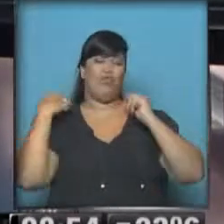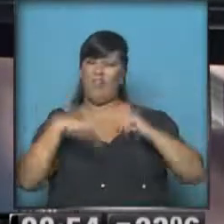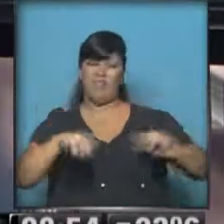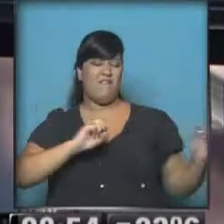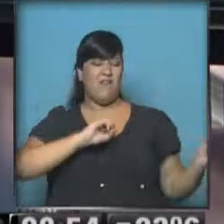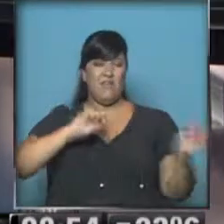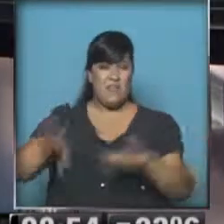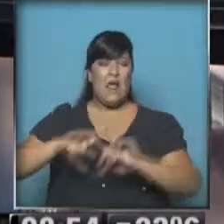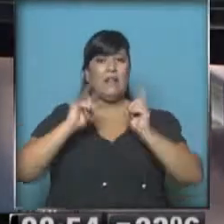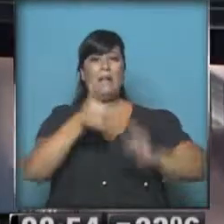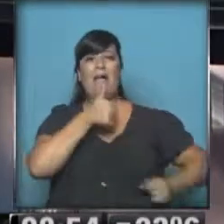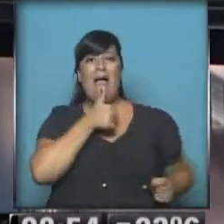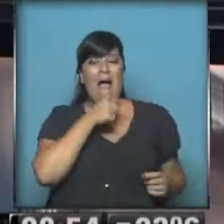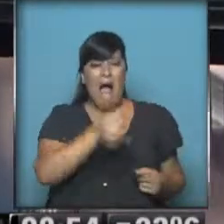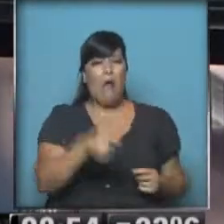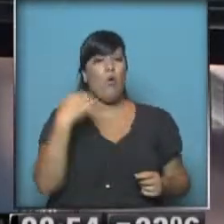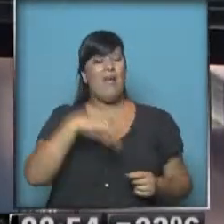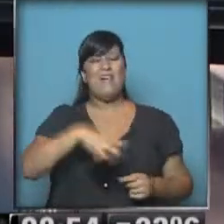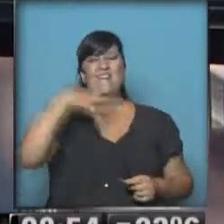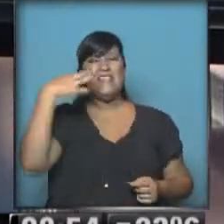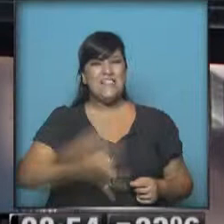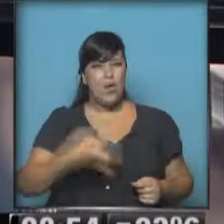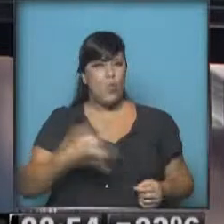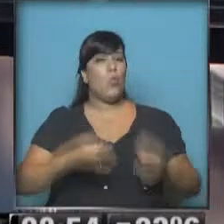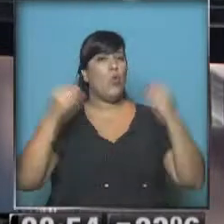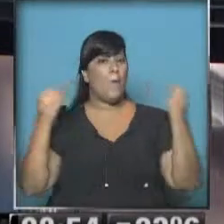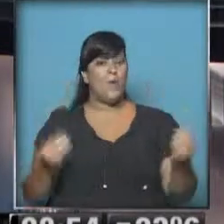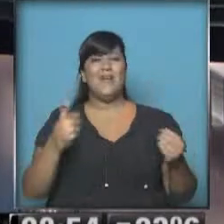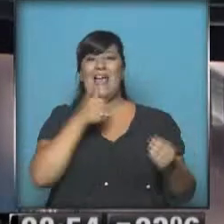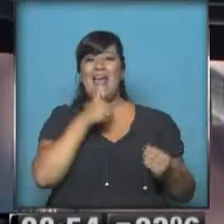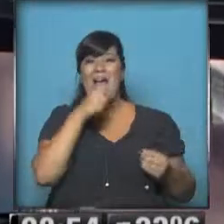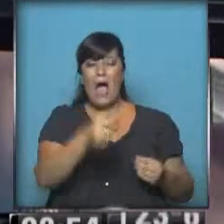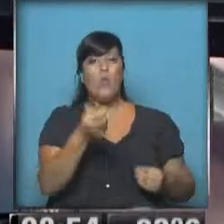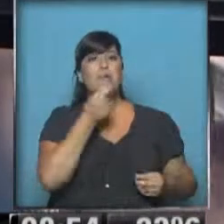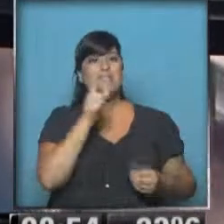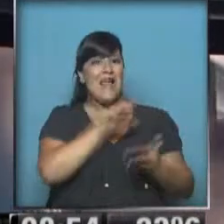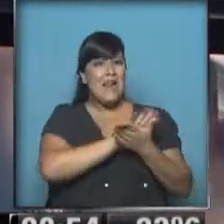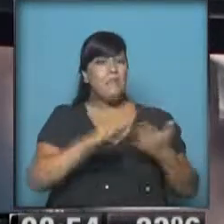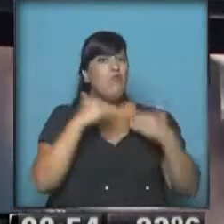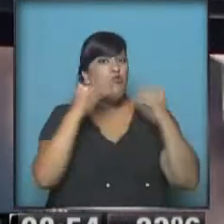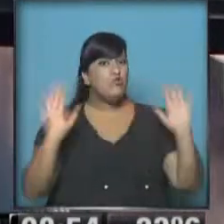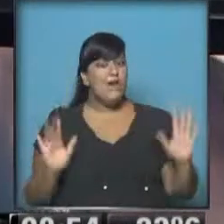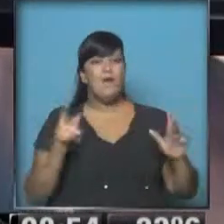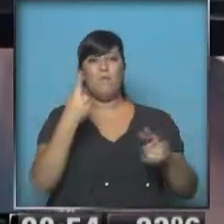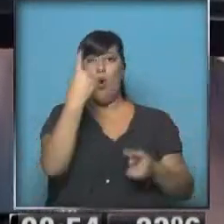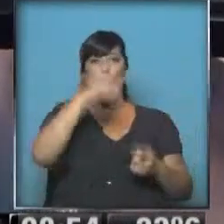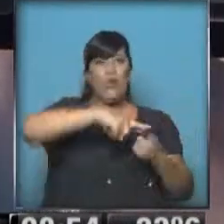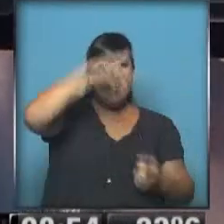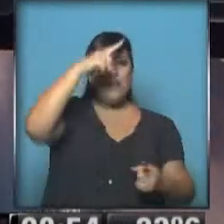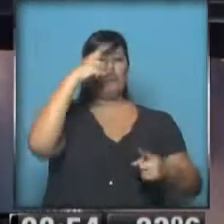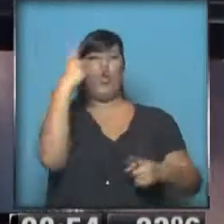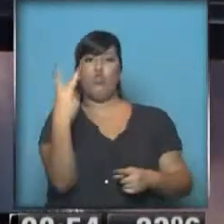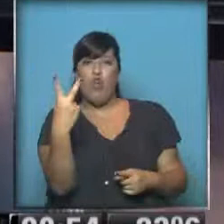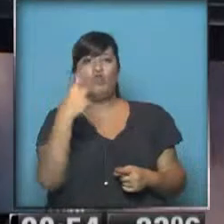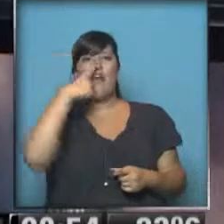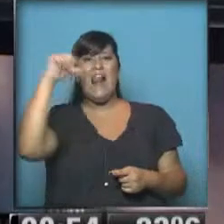el agua tenemos que hacer agua segura para esto el agua si no sabemos si es potable lo vamos a agregar por cada litro de agua dos gotitas de lavandina